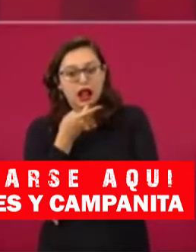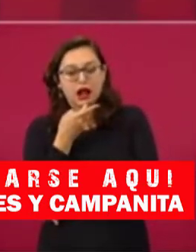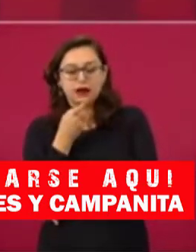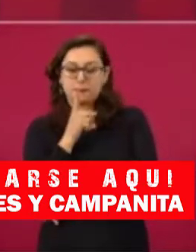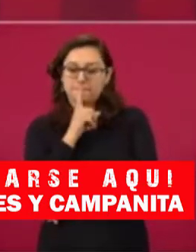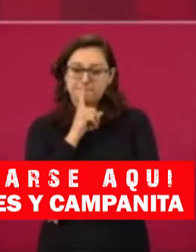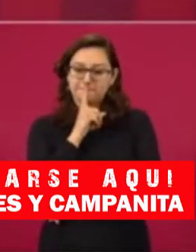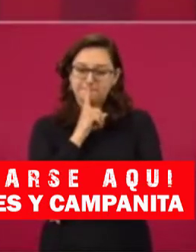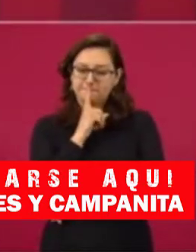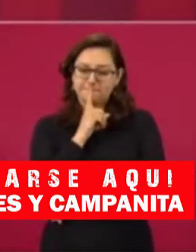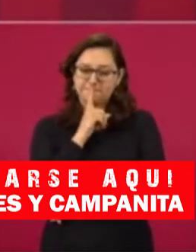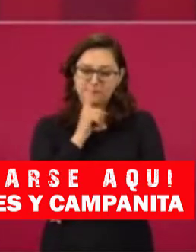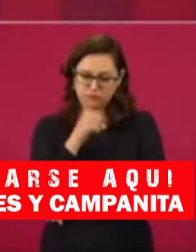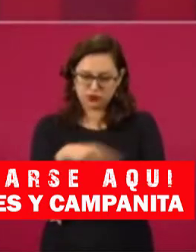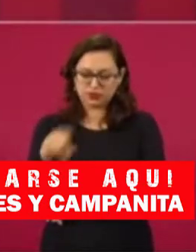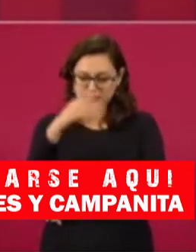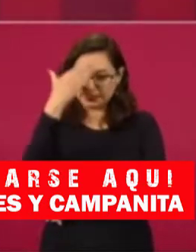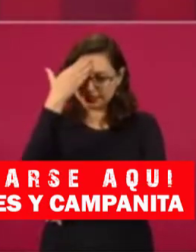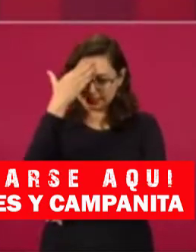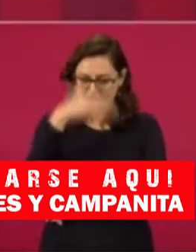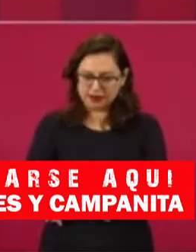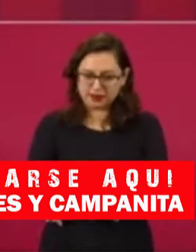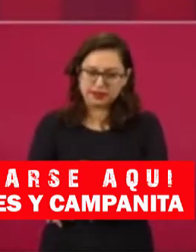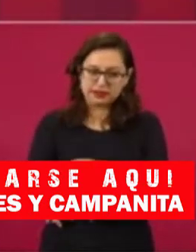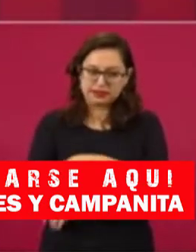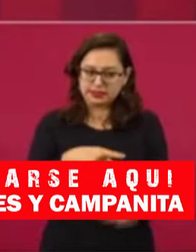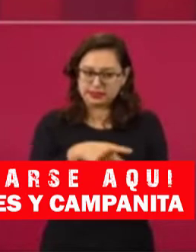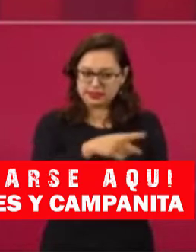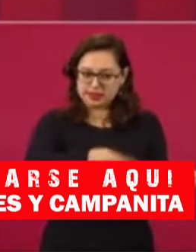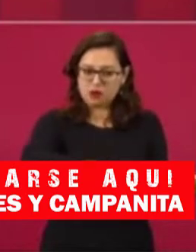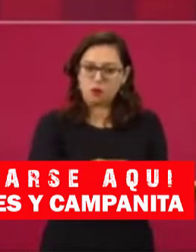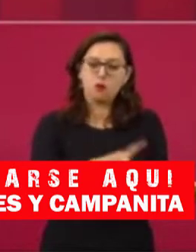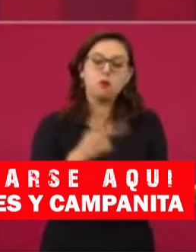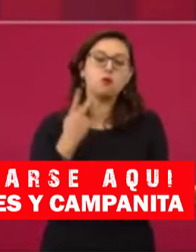Ya saben cuál es la política robalera, ¿verdad?